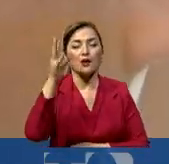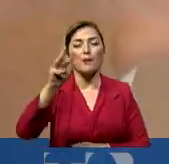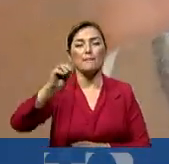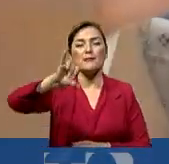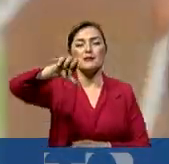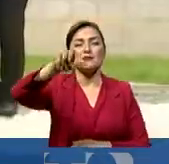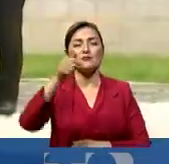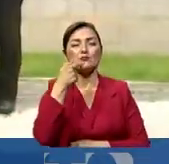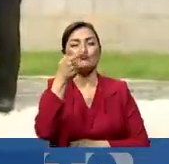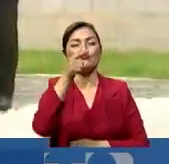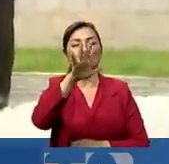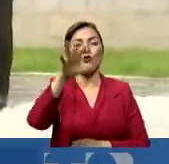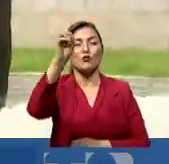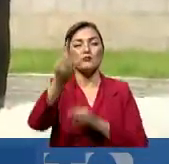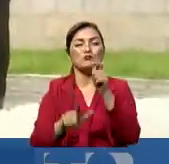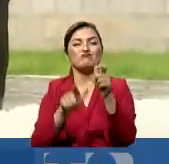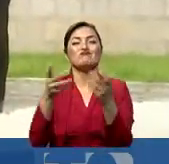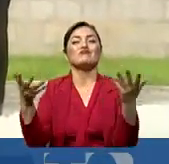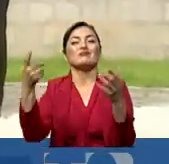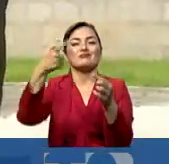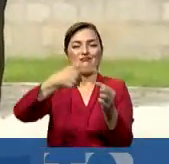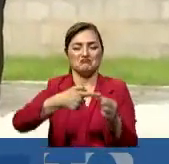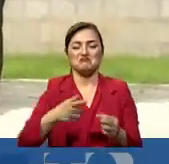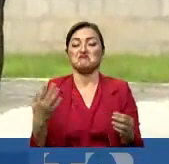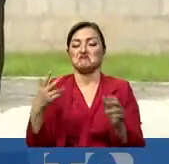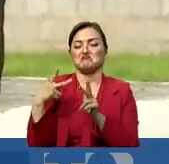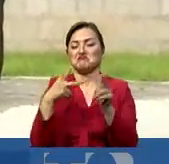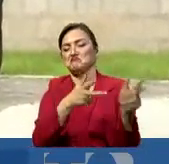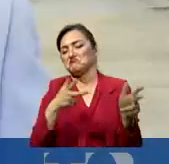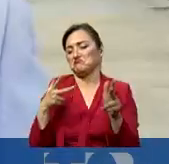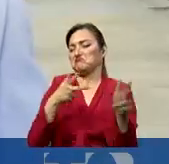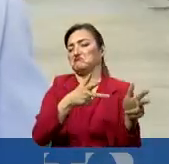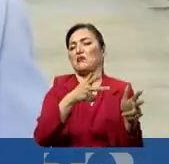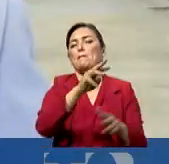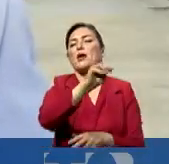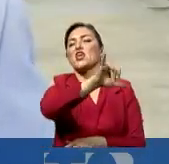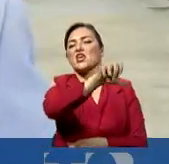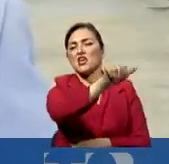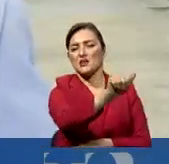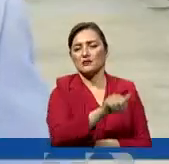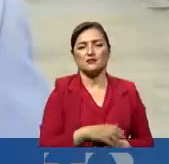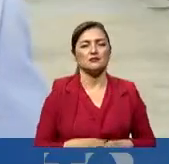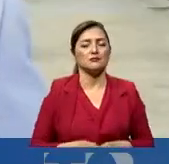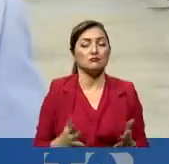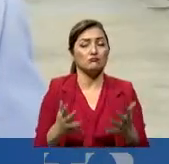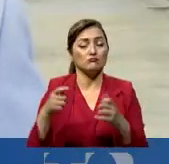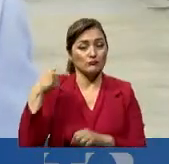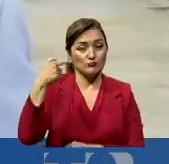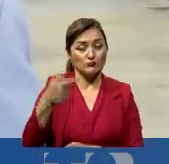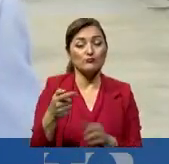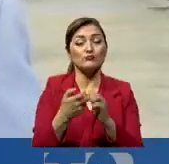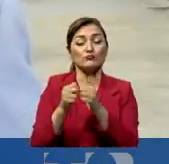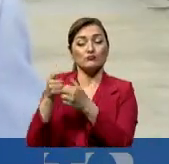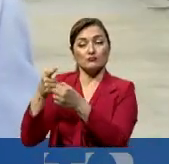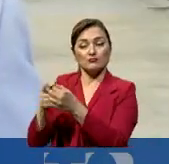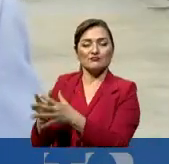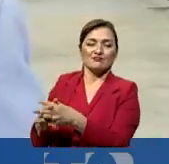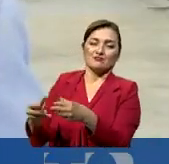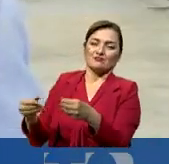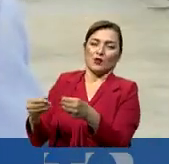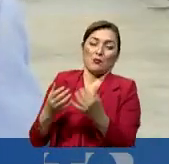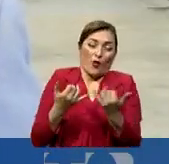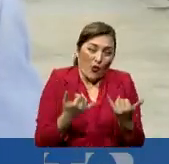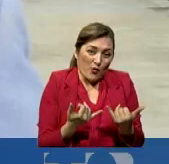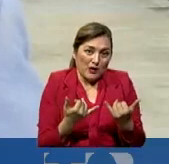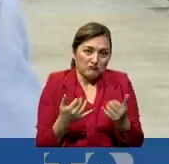el 50% de sus usuarios son de la ciudad capital. Y esperamos que más adelante se resuelvan los problemas de Quito, pero para